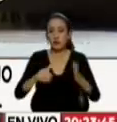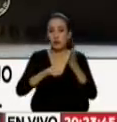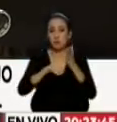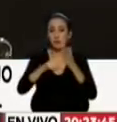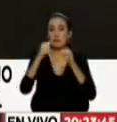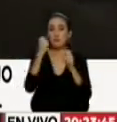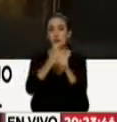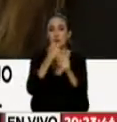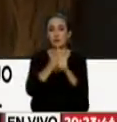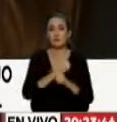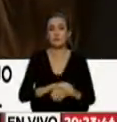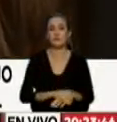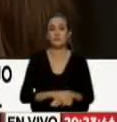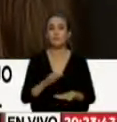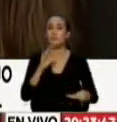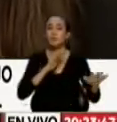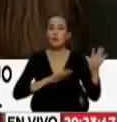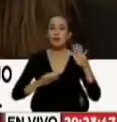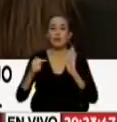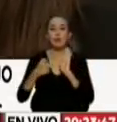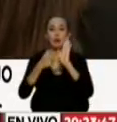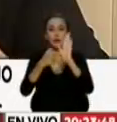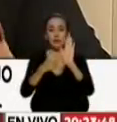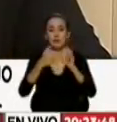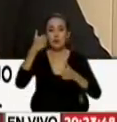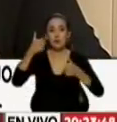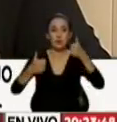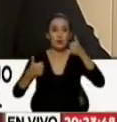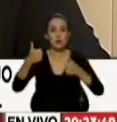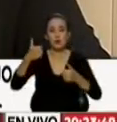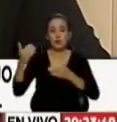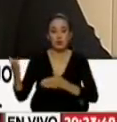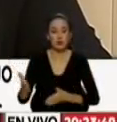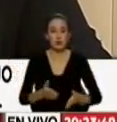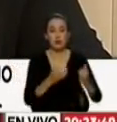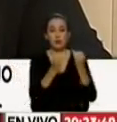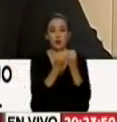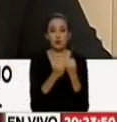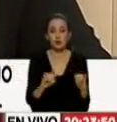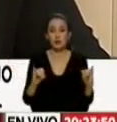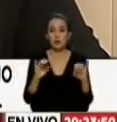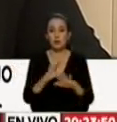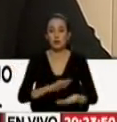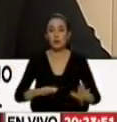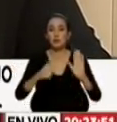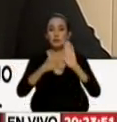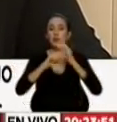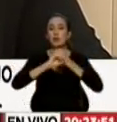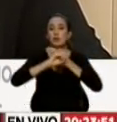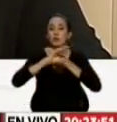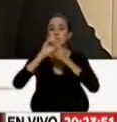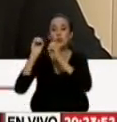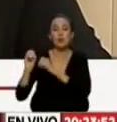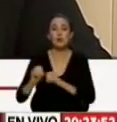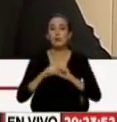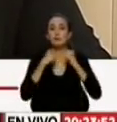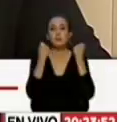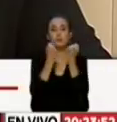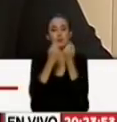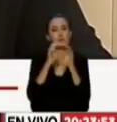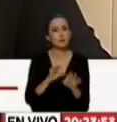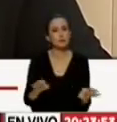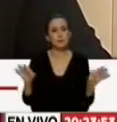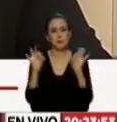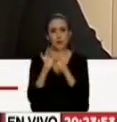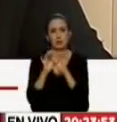A través de 2 mecanismos se podrán presentar los candidatos. Individualmente o con el auspicio de una organización social. Esto es importante, no